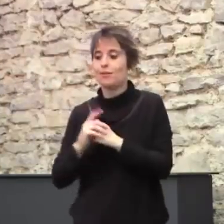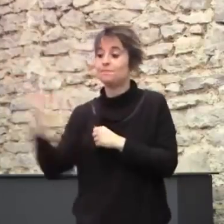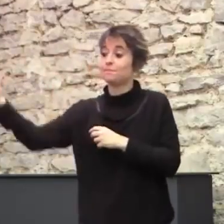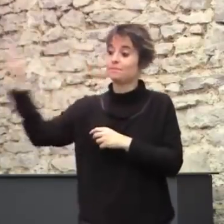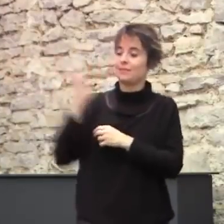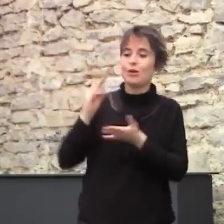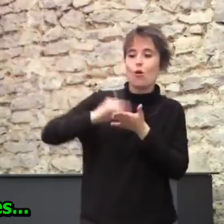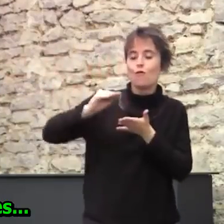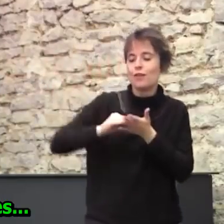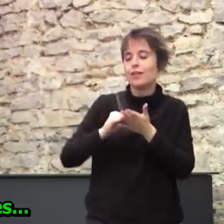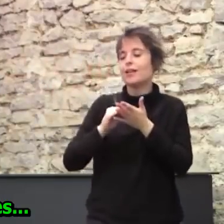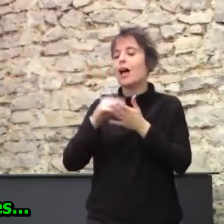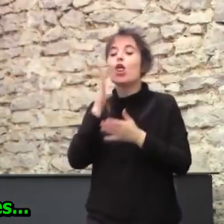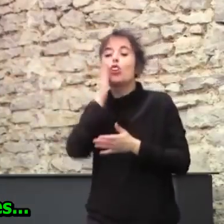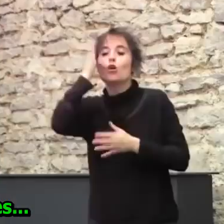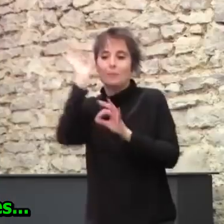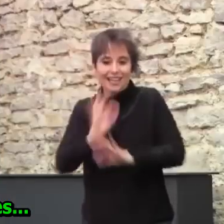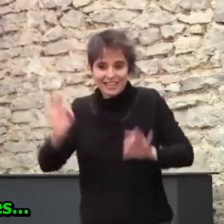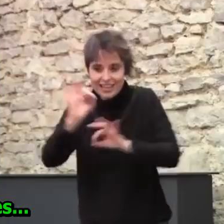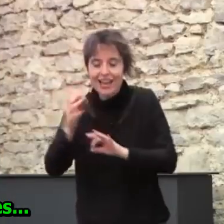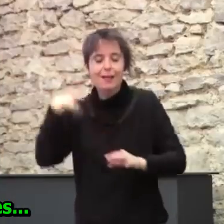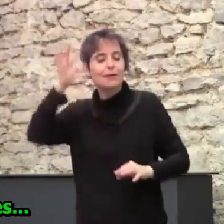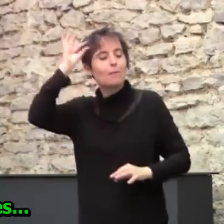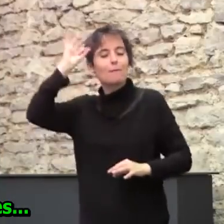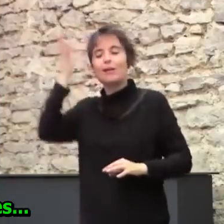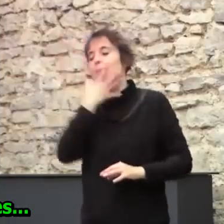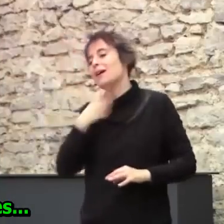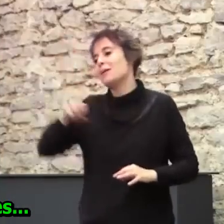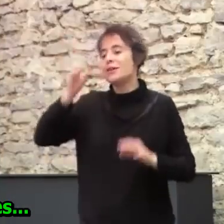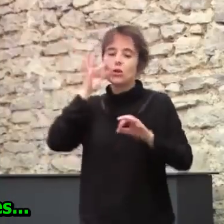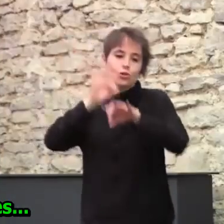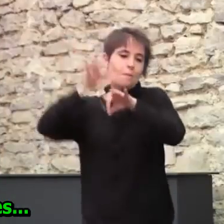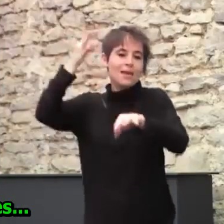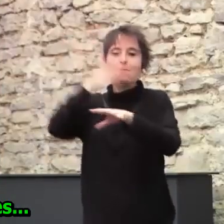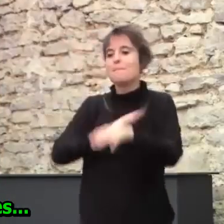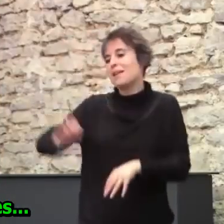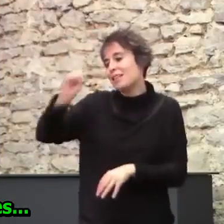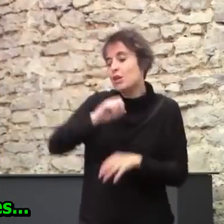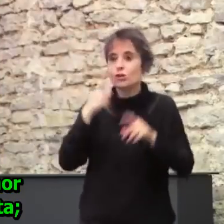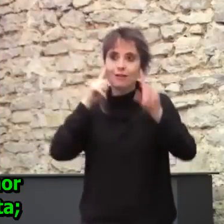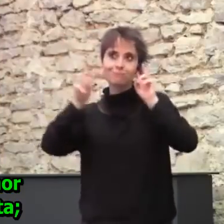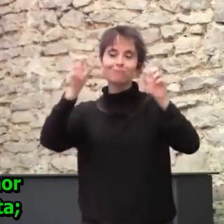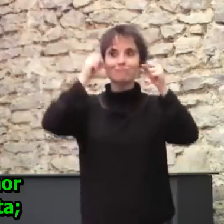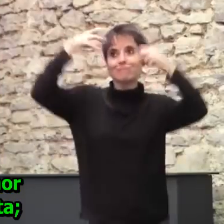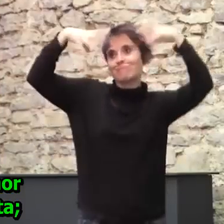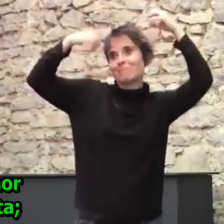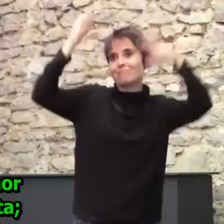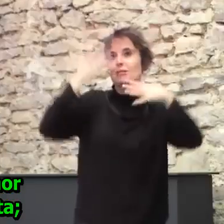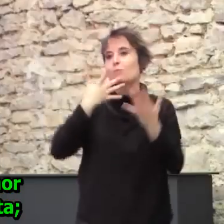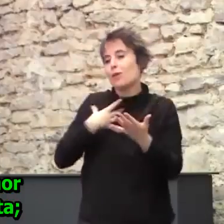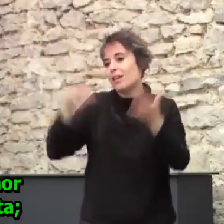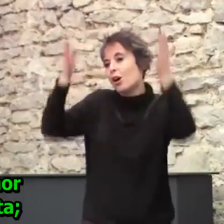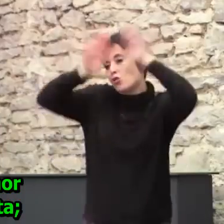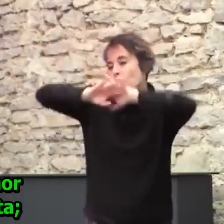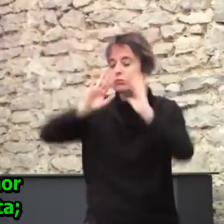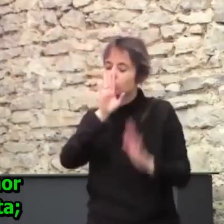oficina sin dormir, pero con la piel brillante, el pelo maravilloso, los ojos resplandecientes, ¿no? Cuando ha pasado una noche de